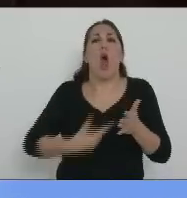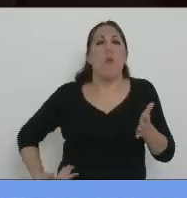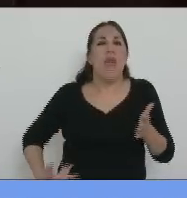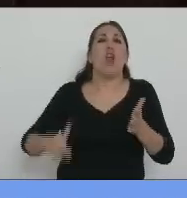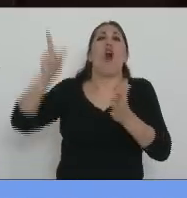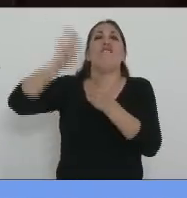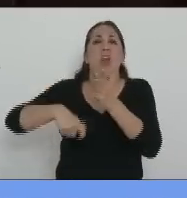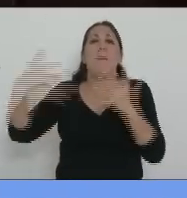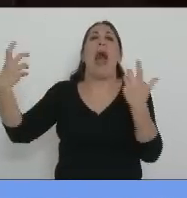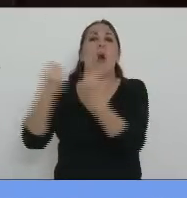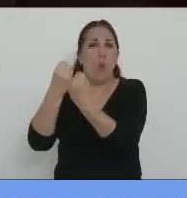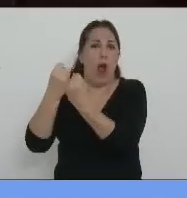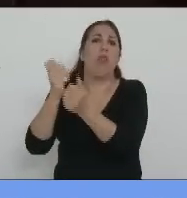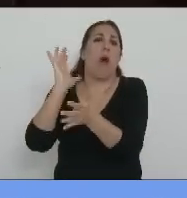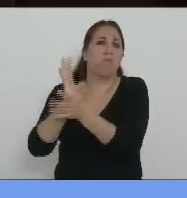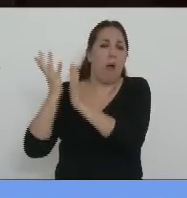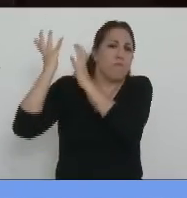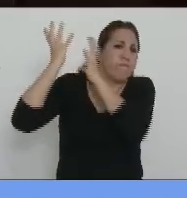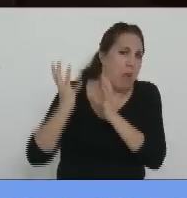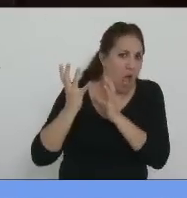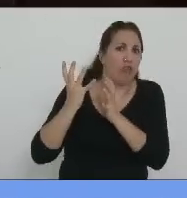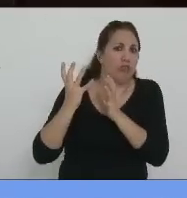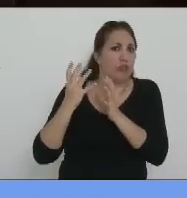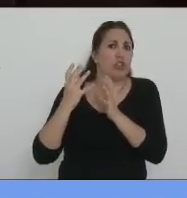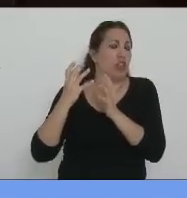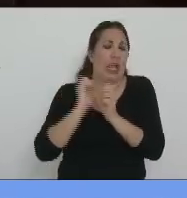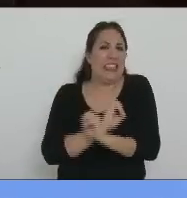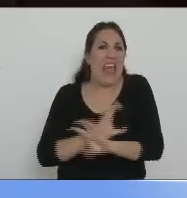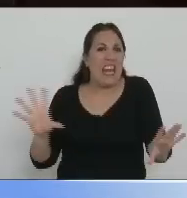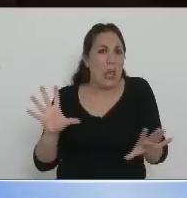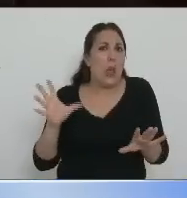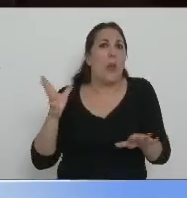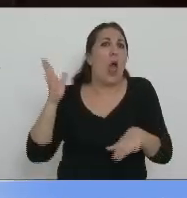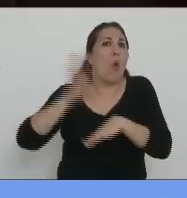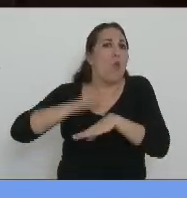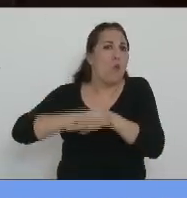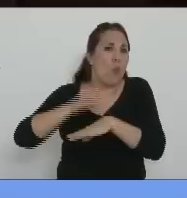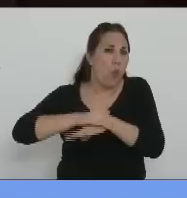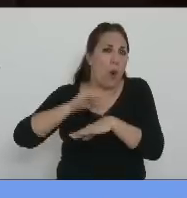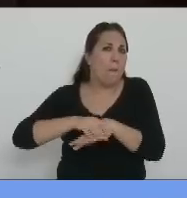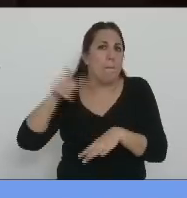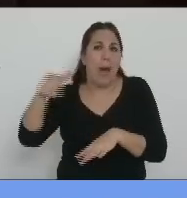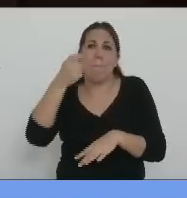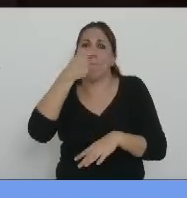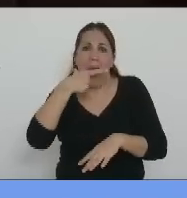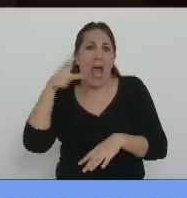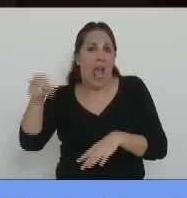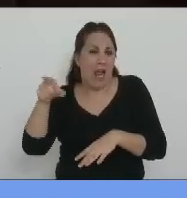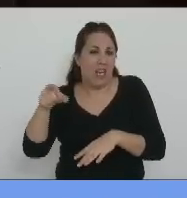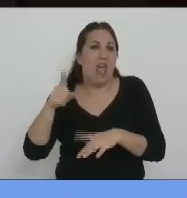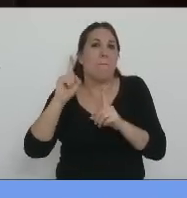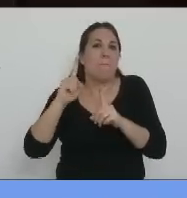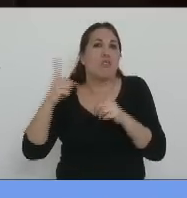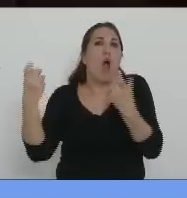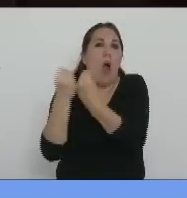mochila pesada y tremenda que nos dejó el macrismo del acuerdo con el fondo monetario